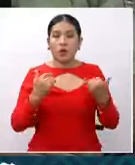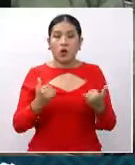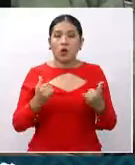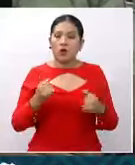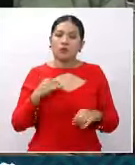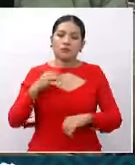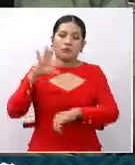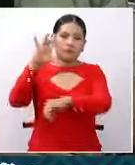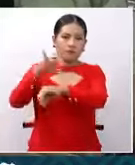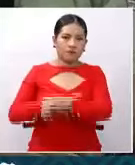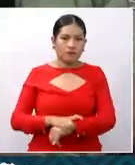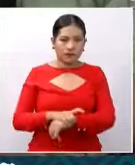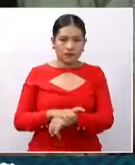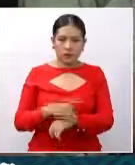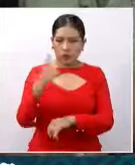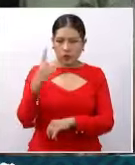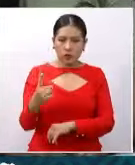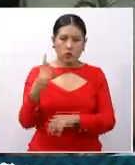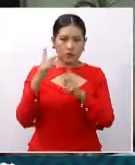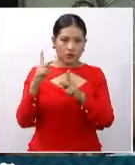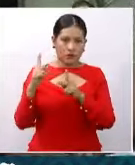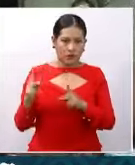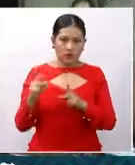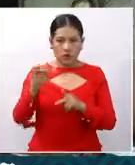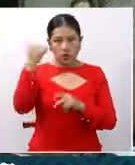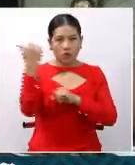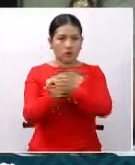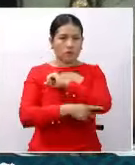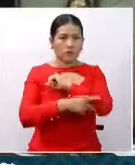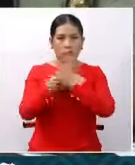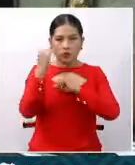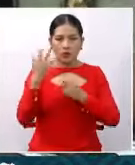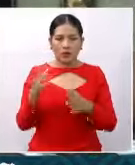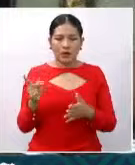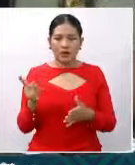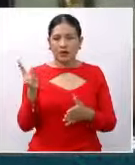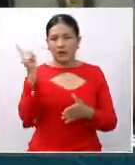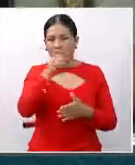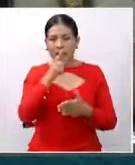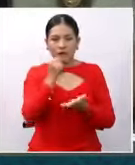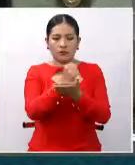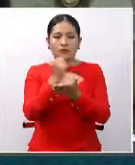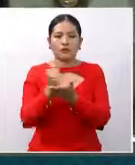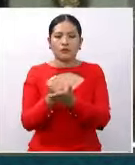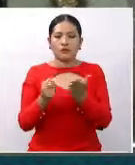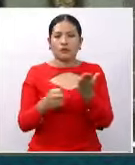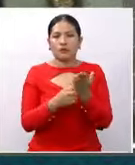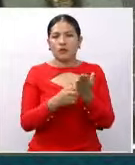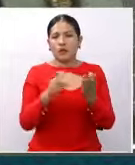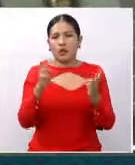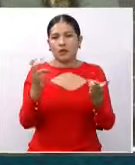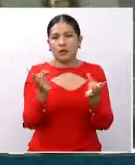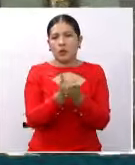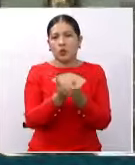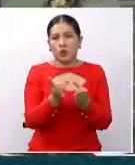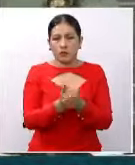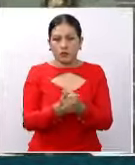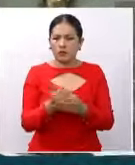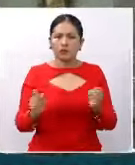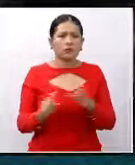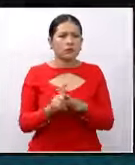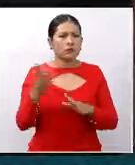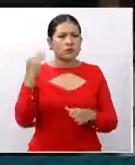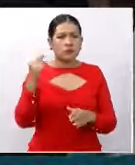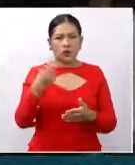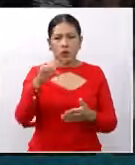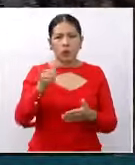de un ciudadano extranjero por delito de evasión y falsificación de documentos. Este hecho data del 1 de febrero del